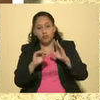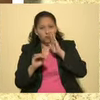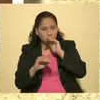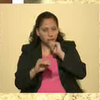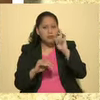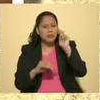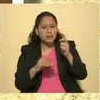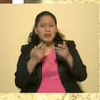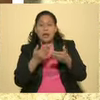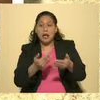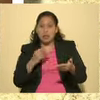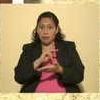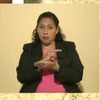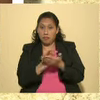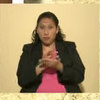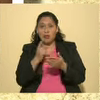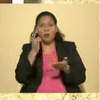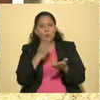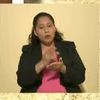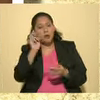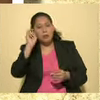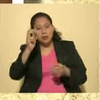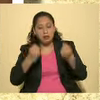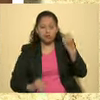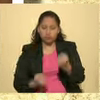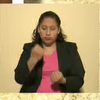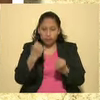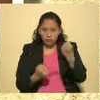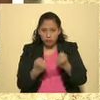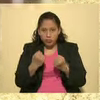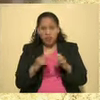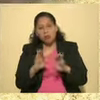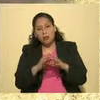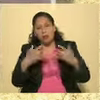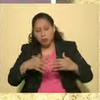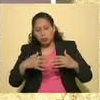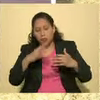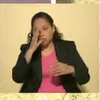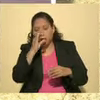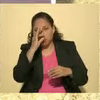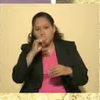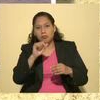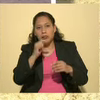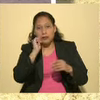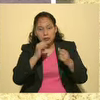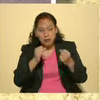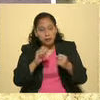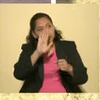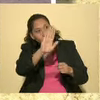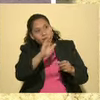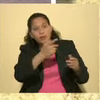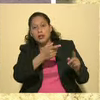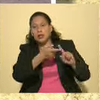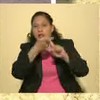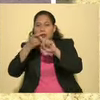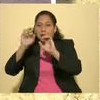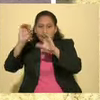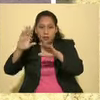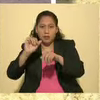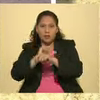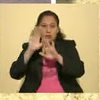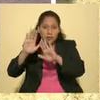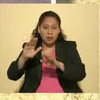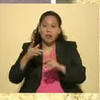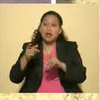de ese programa, tú eras un operador de micro, tu micro es una chatarra, etcétera, etcétera, te detenían, te llevaban al corralón. Para sacar